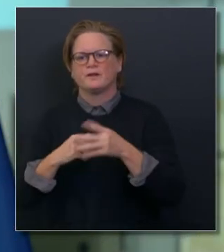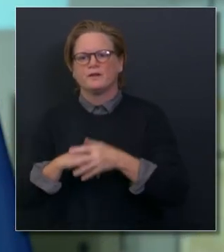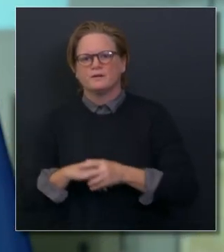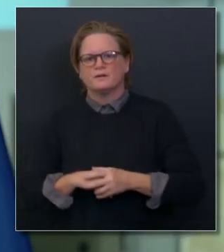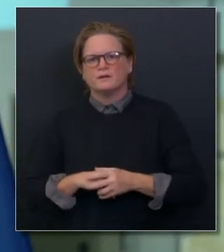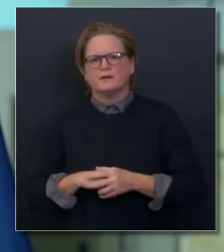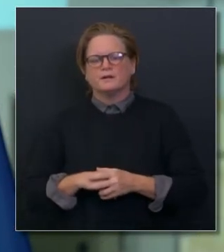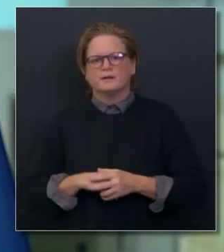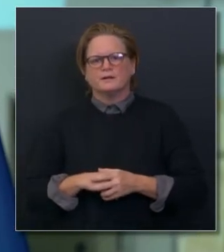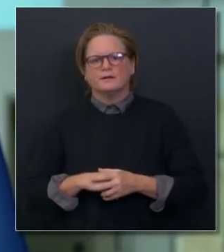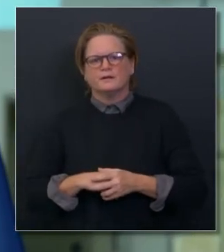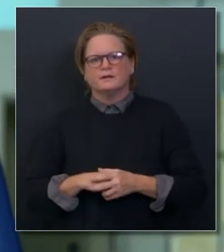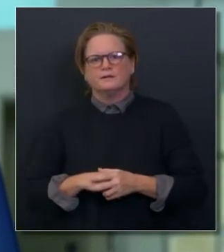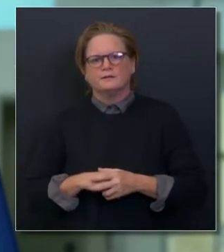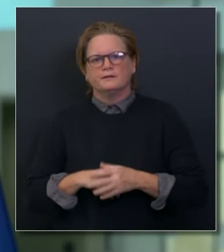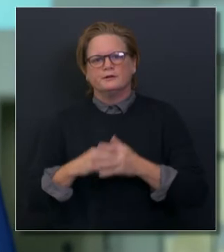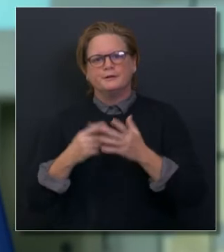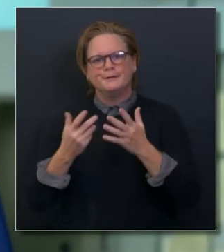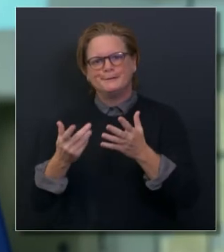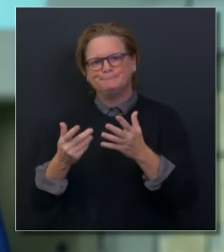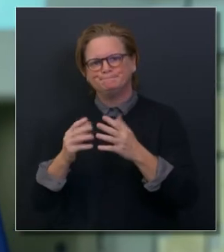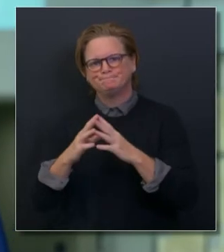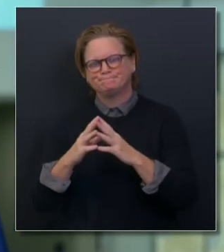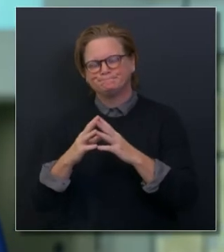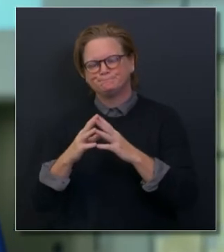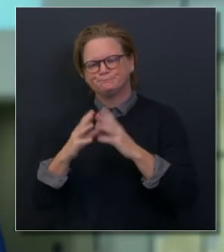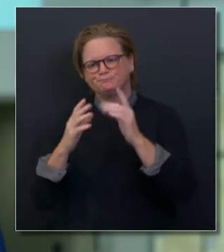Sí, gracias, gobernador.